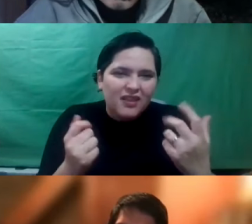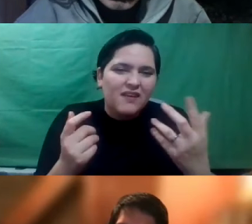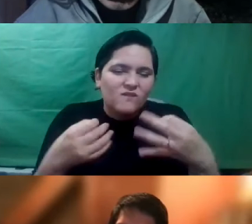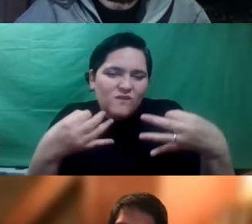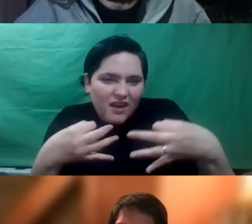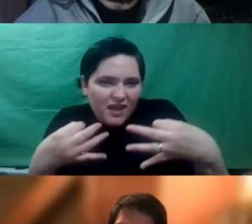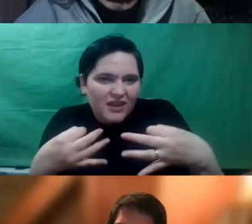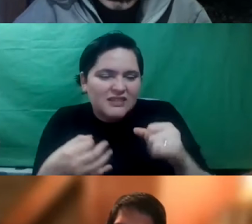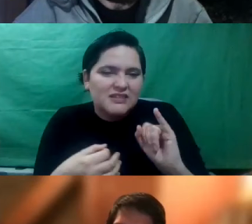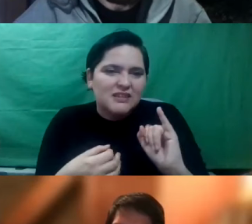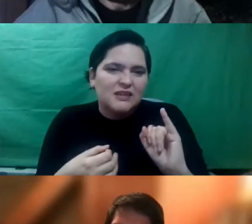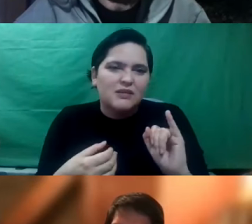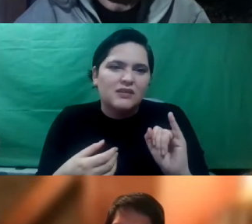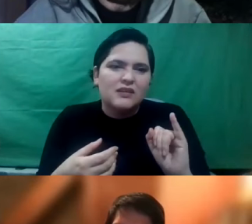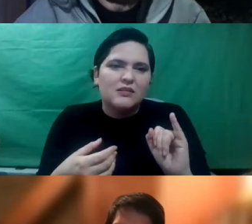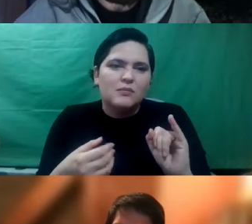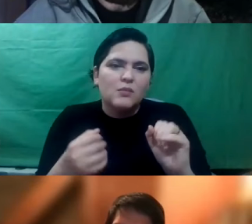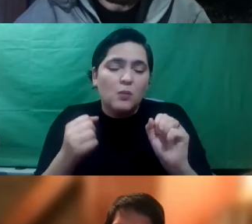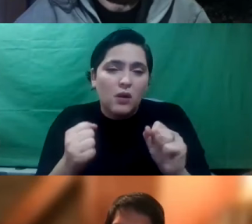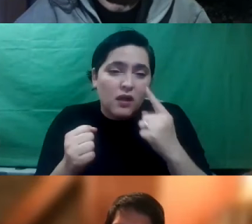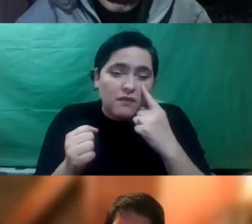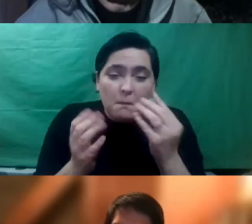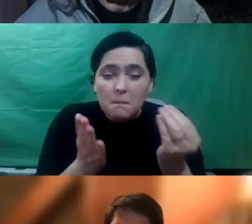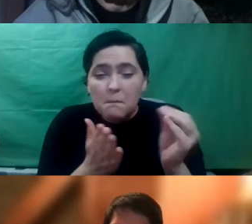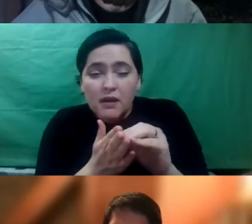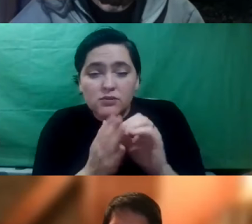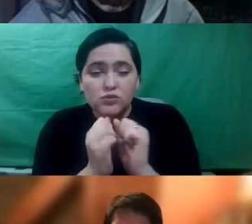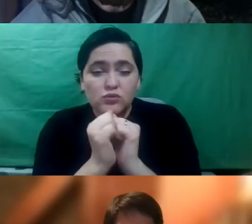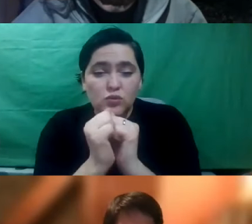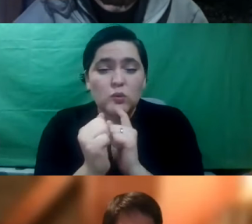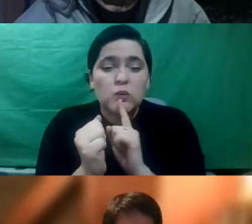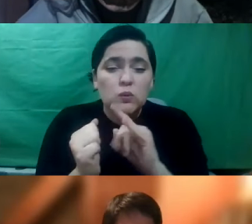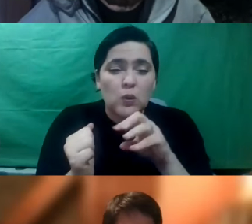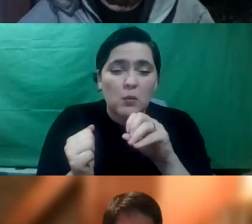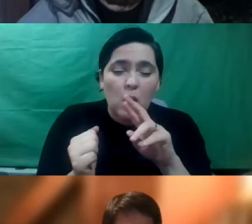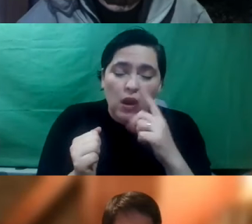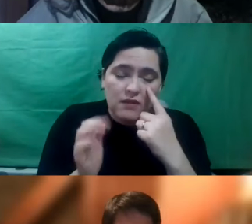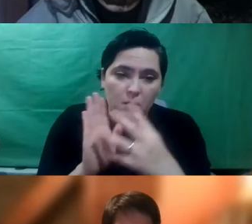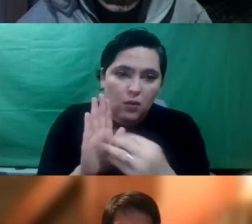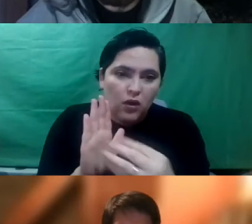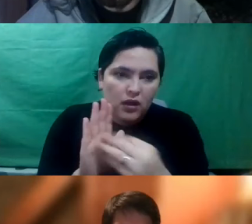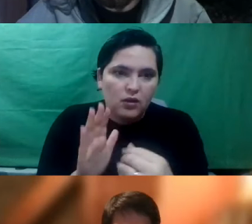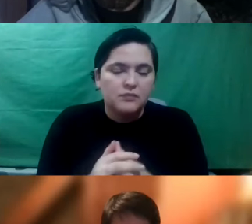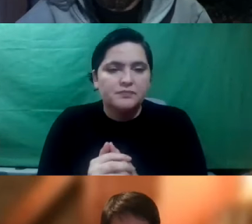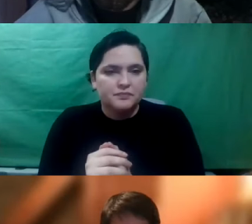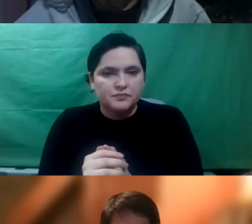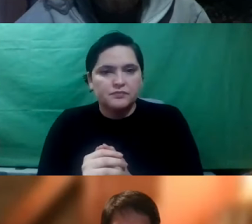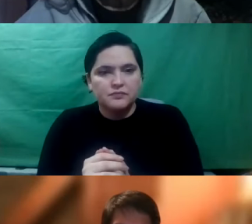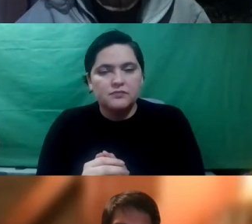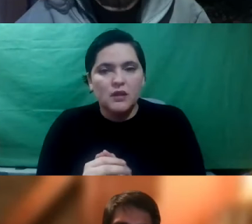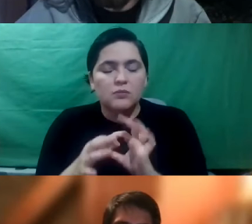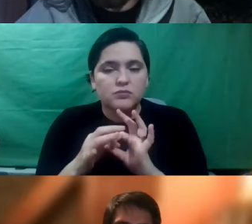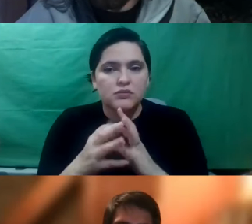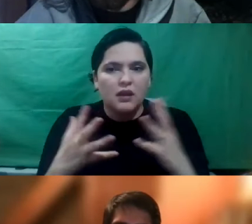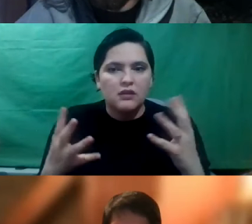realismo incluir un tumor ahí, en esos modelos. Perfecto. Muchísimas gracias. Ok, queda